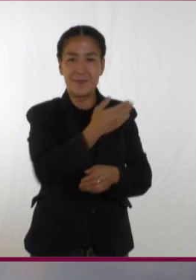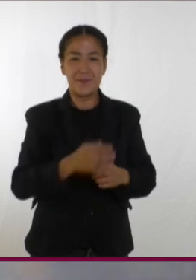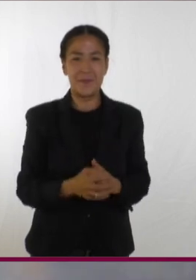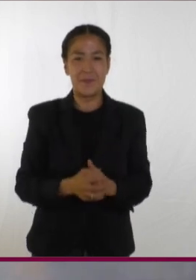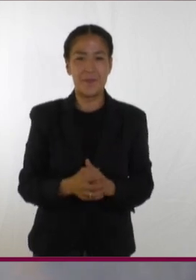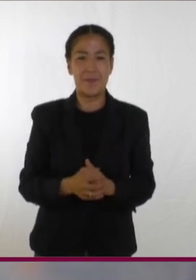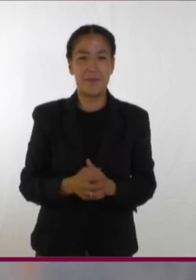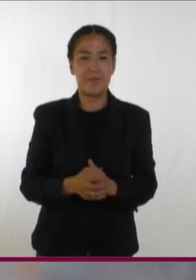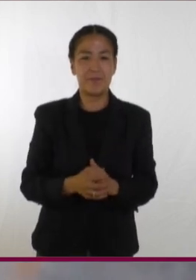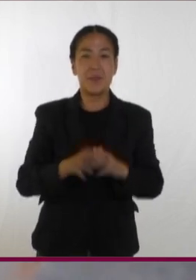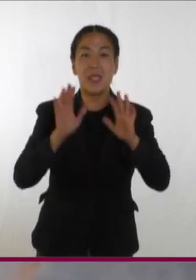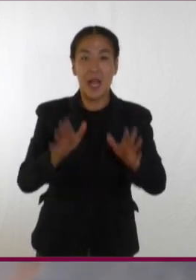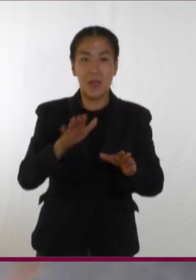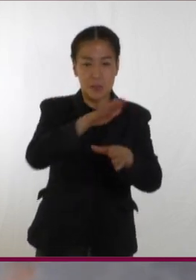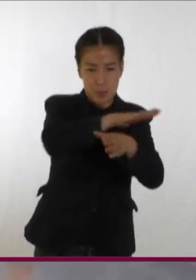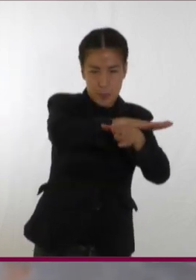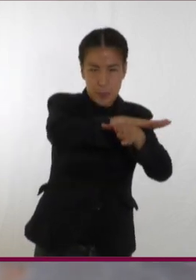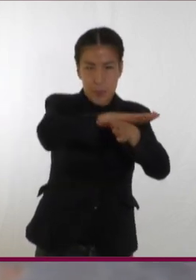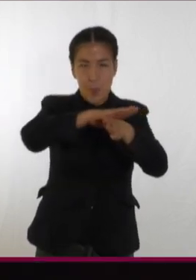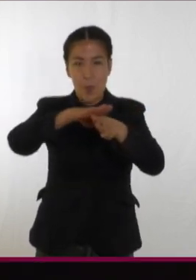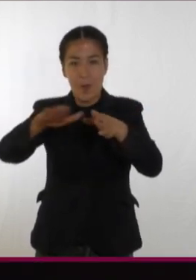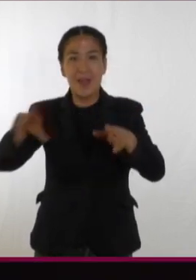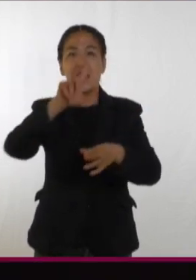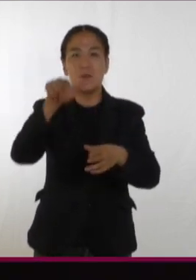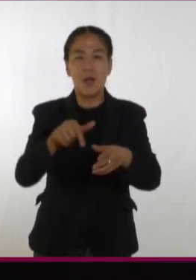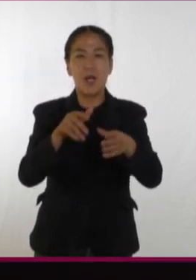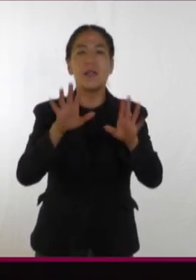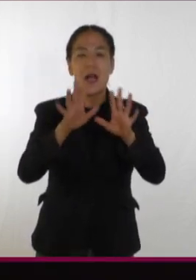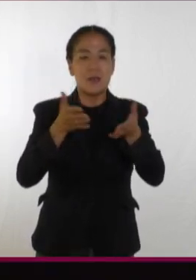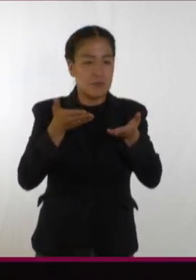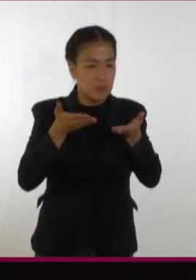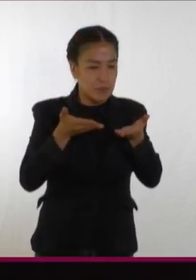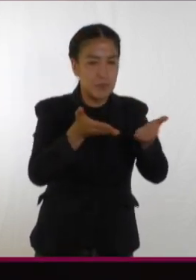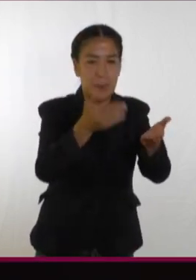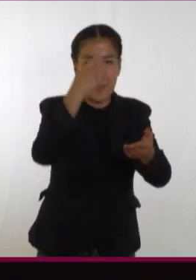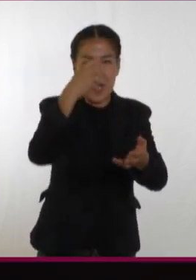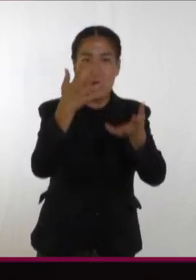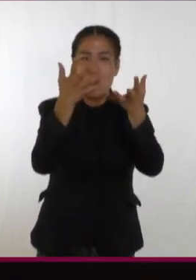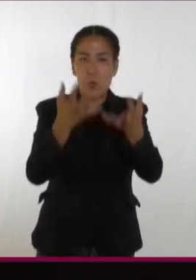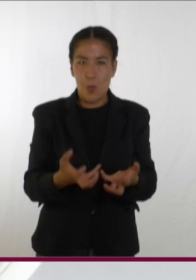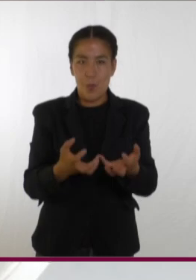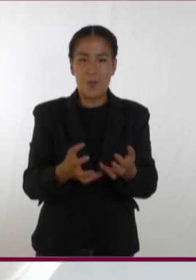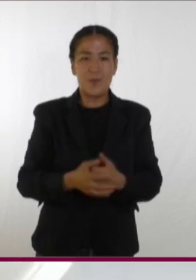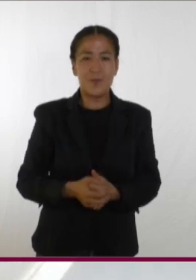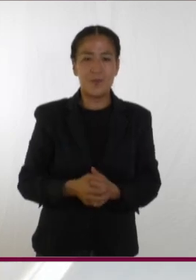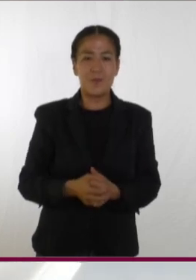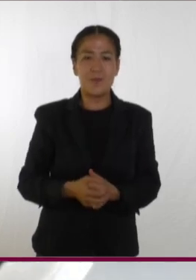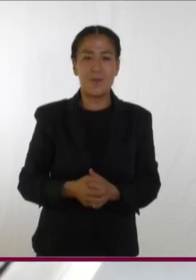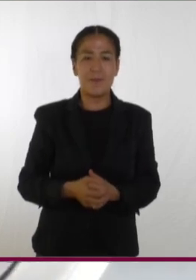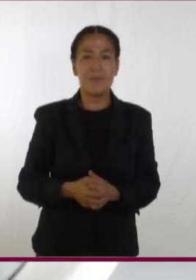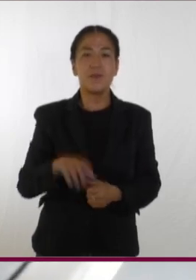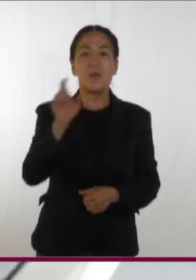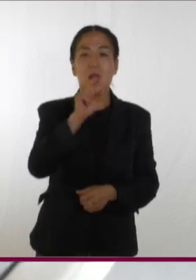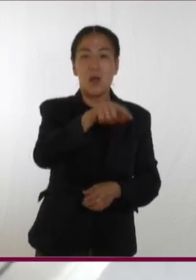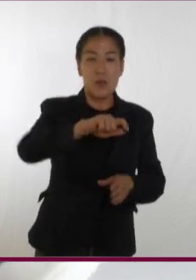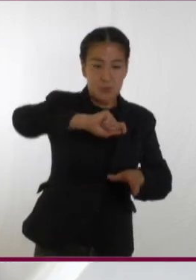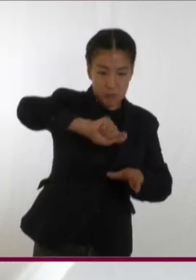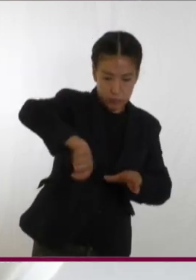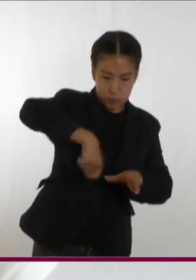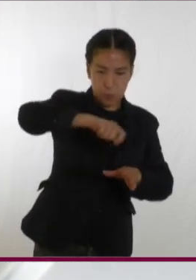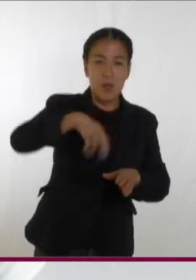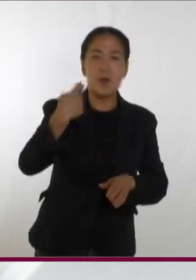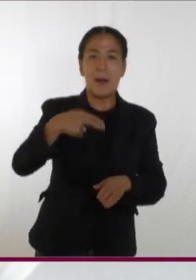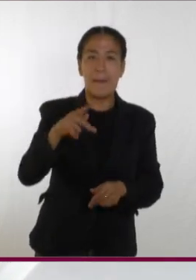molde. Retiramos el exceso y entonces ya viene lo que es la cristalización del chocolate.